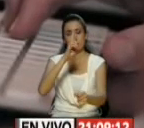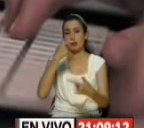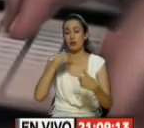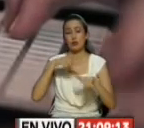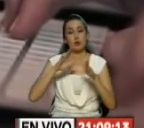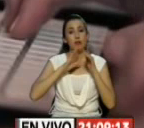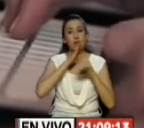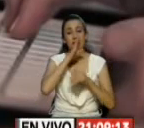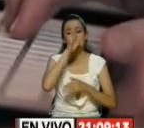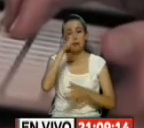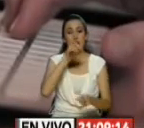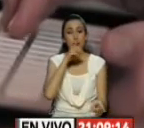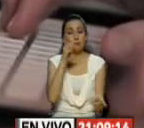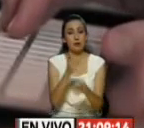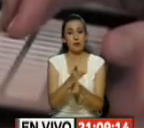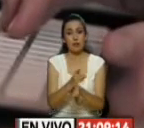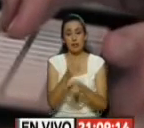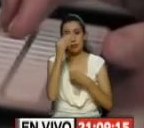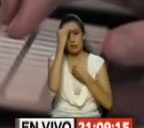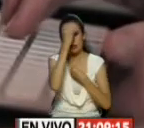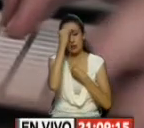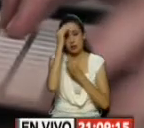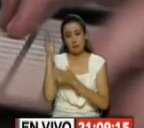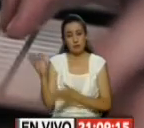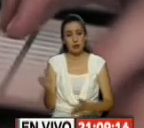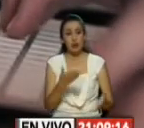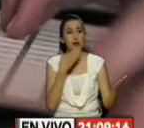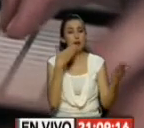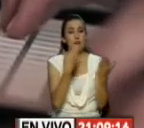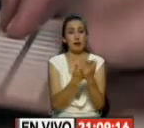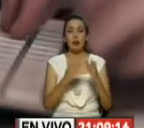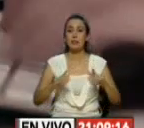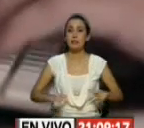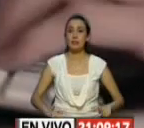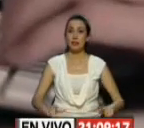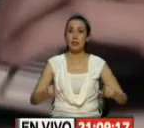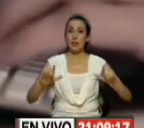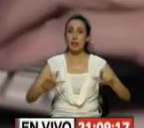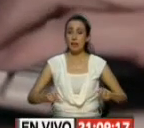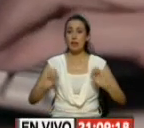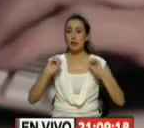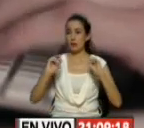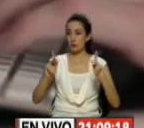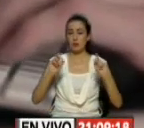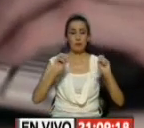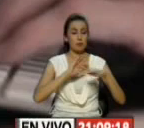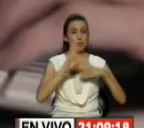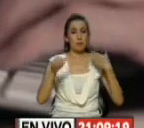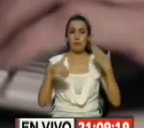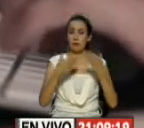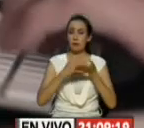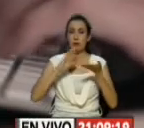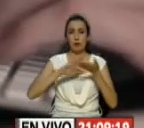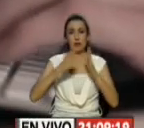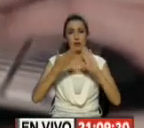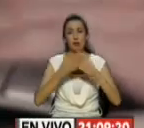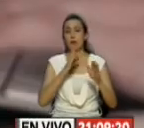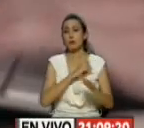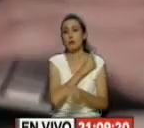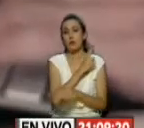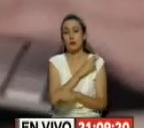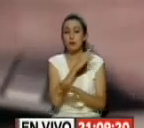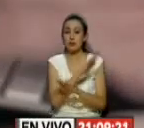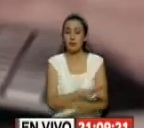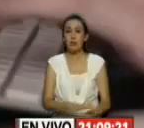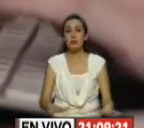como siempre leal a mis convicciones. Agradezco a Lenín Moreno por la oportunidad y a toda la comunidad universitaria y científica del